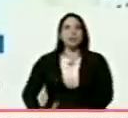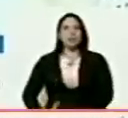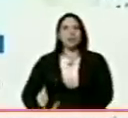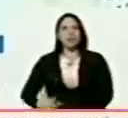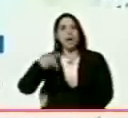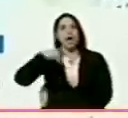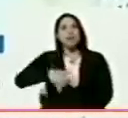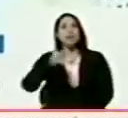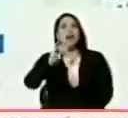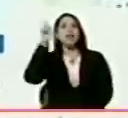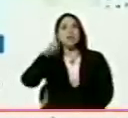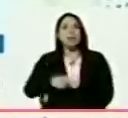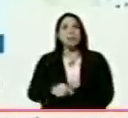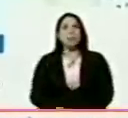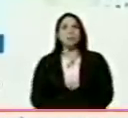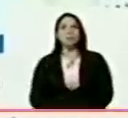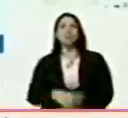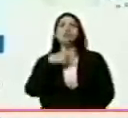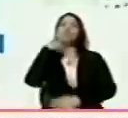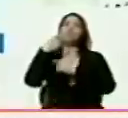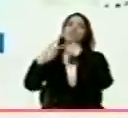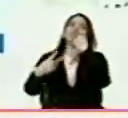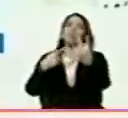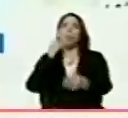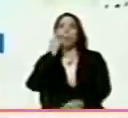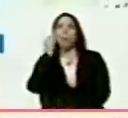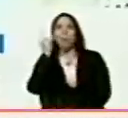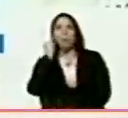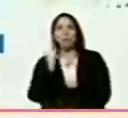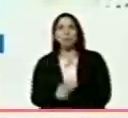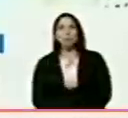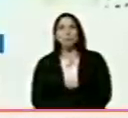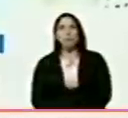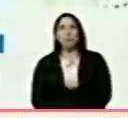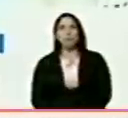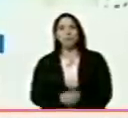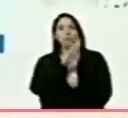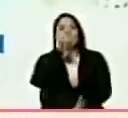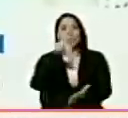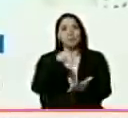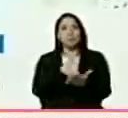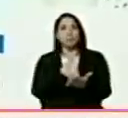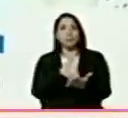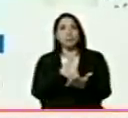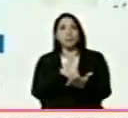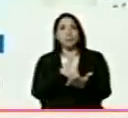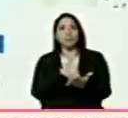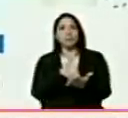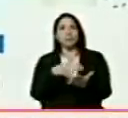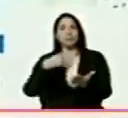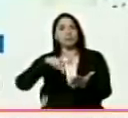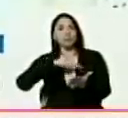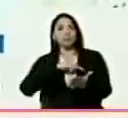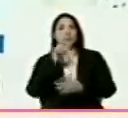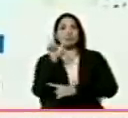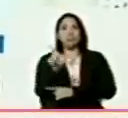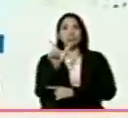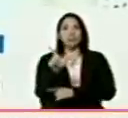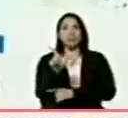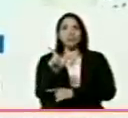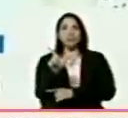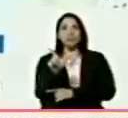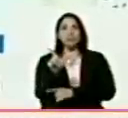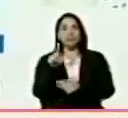están también delegados y delegadas nacionales de nuestro partido, del